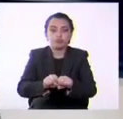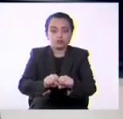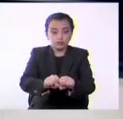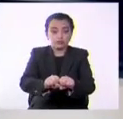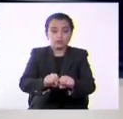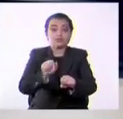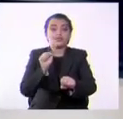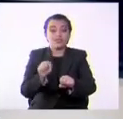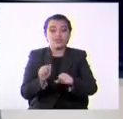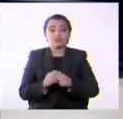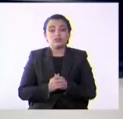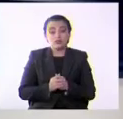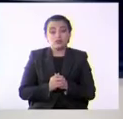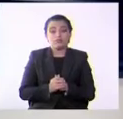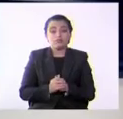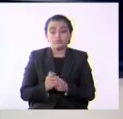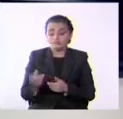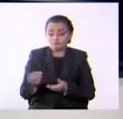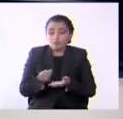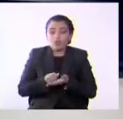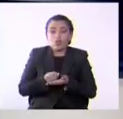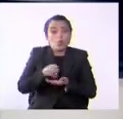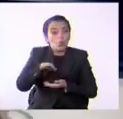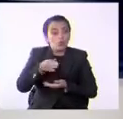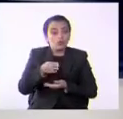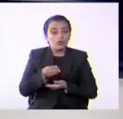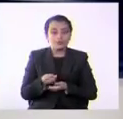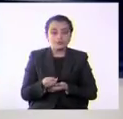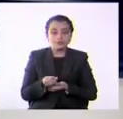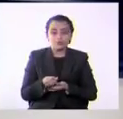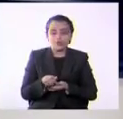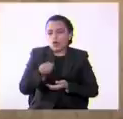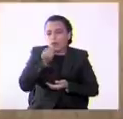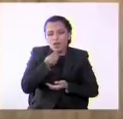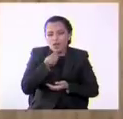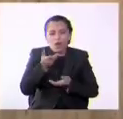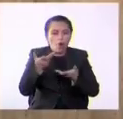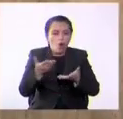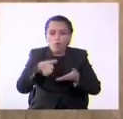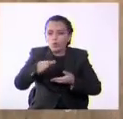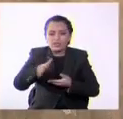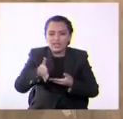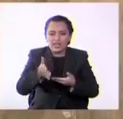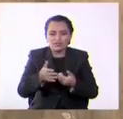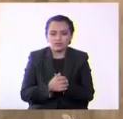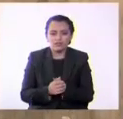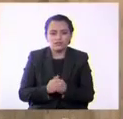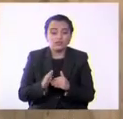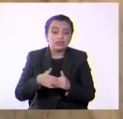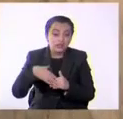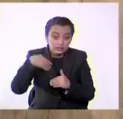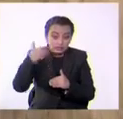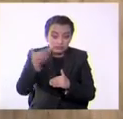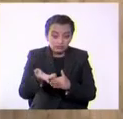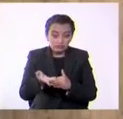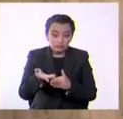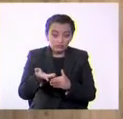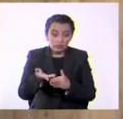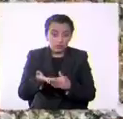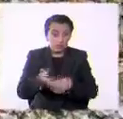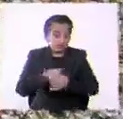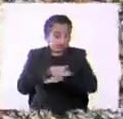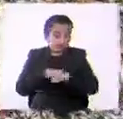Eso lo vamos a adquirir para consumir, vamos a usarla y luego, una vez termina su vida